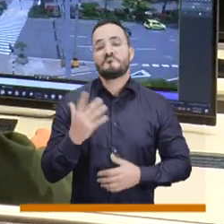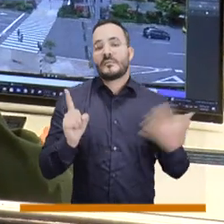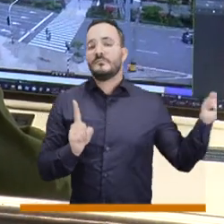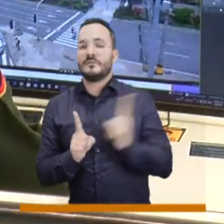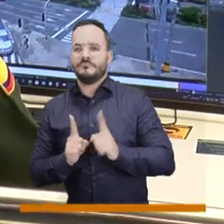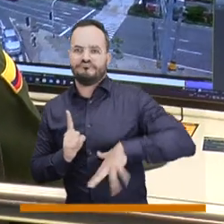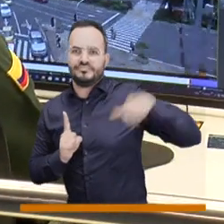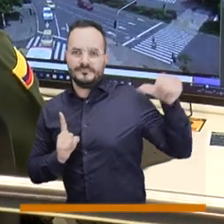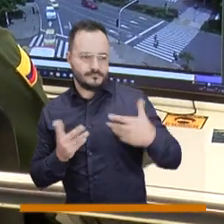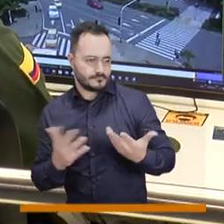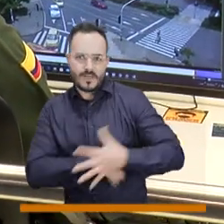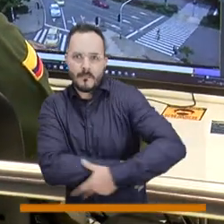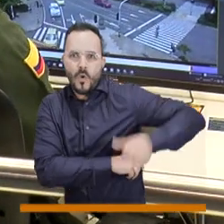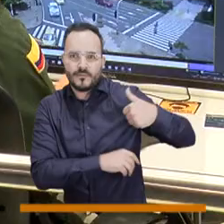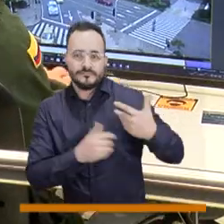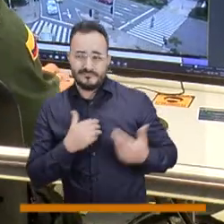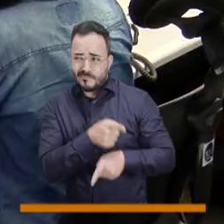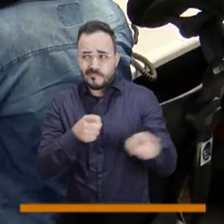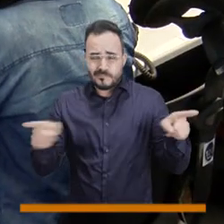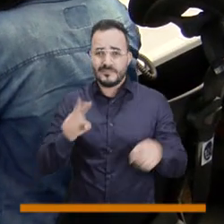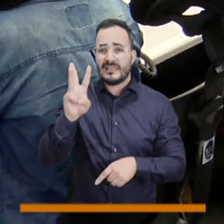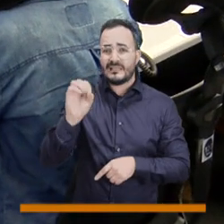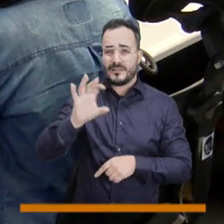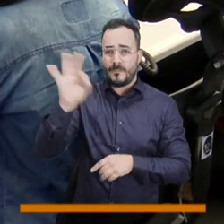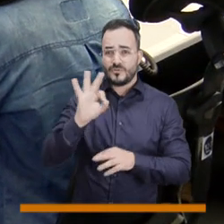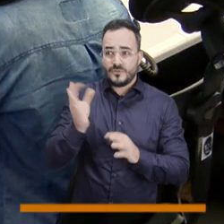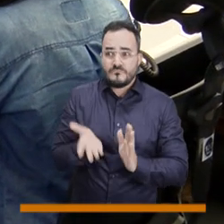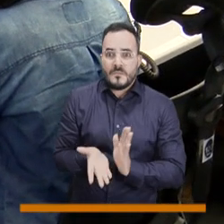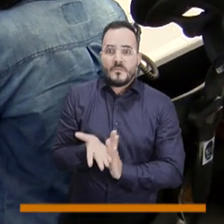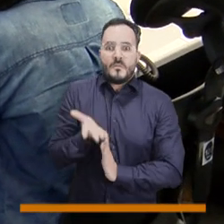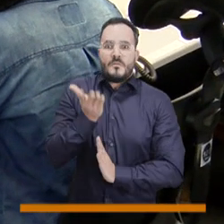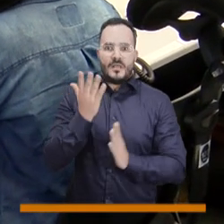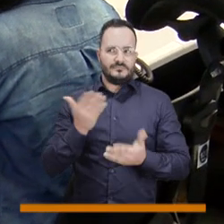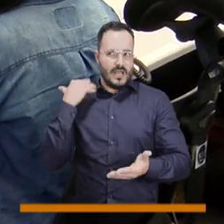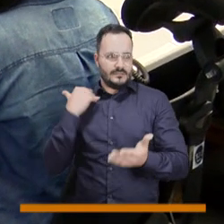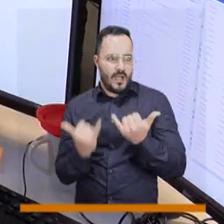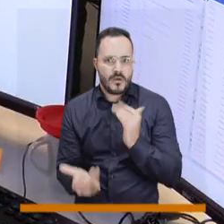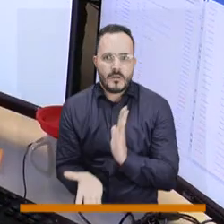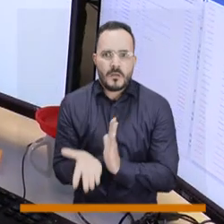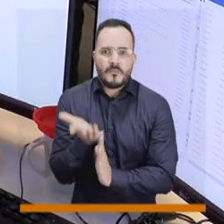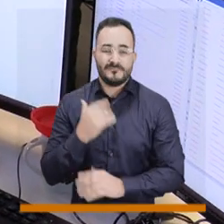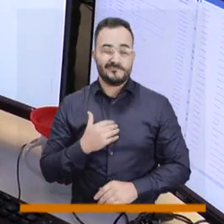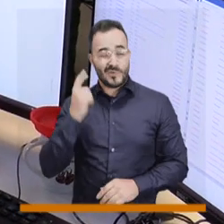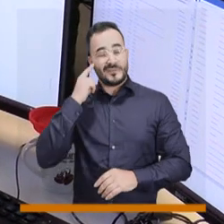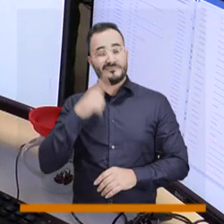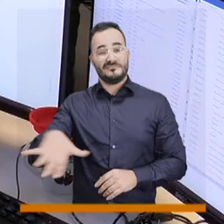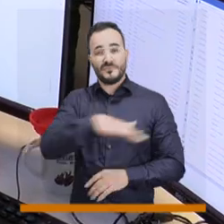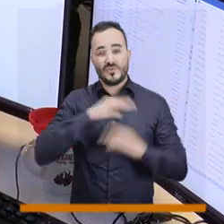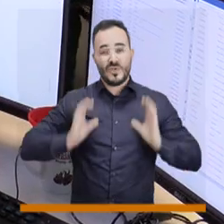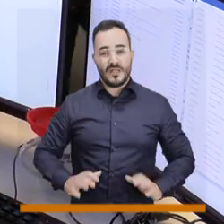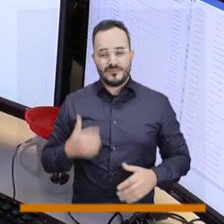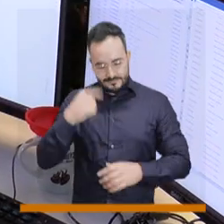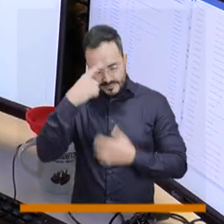amordazada, por ejemplo, con el hurto a personas. El hurto a personas ha crecido un 30% en la ciudad de Medellín, ¿cierto? Y les insisto, miren, yo creo que la